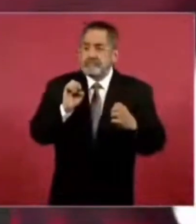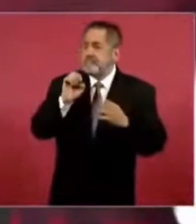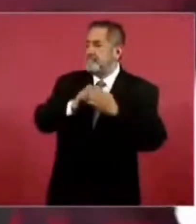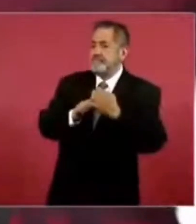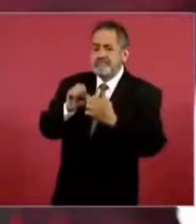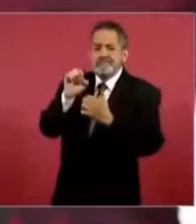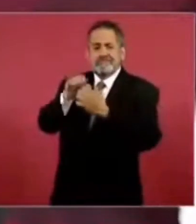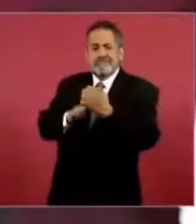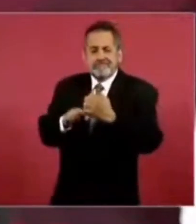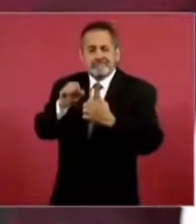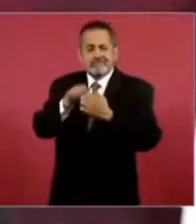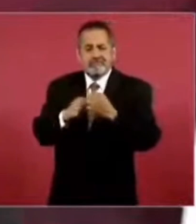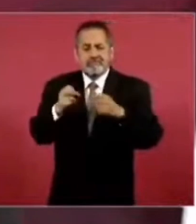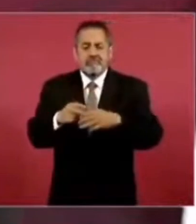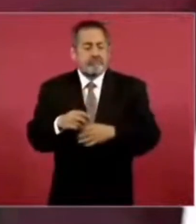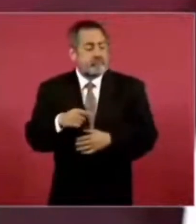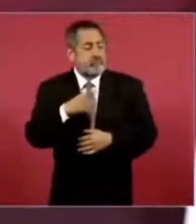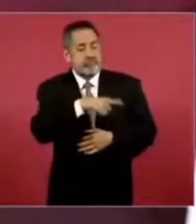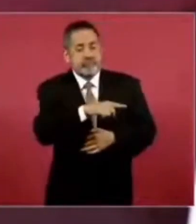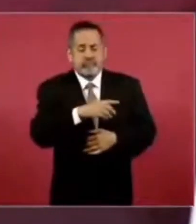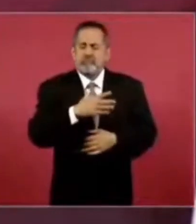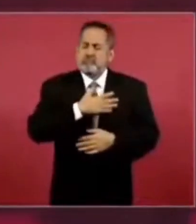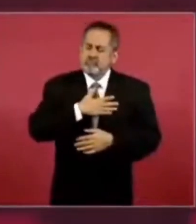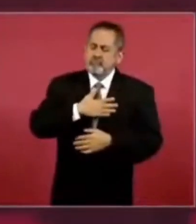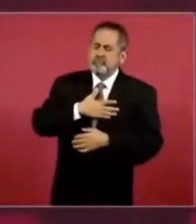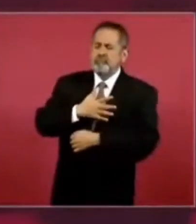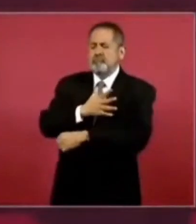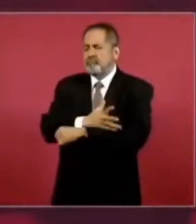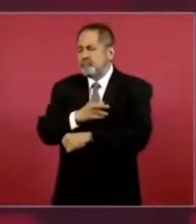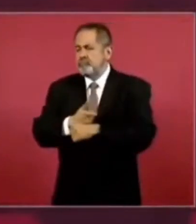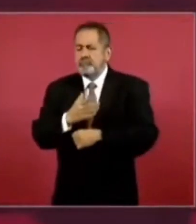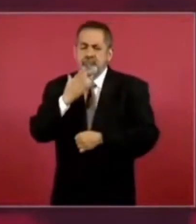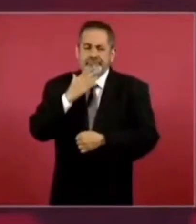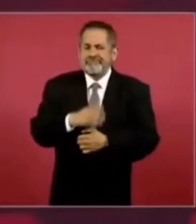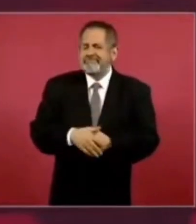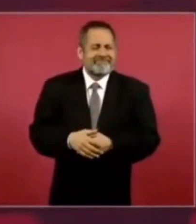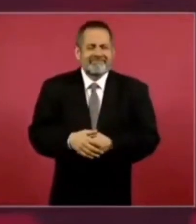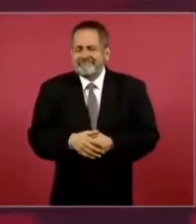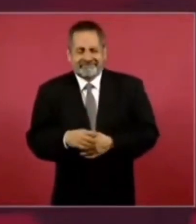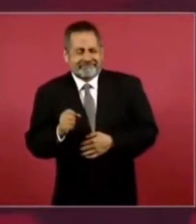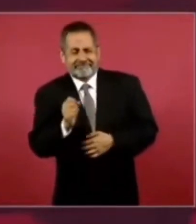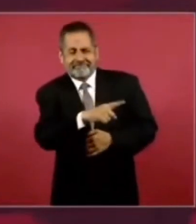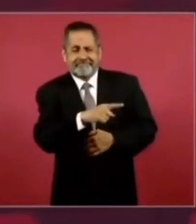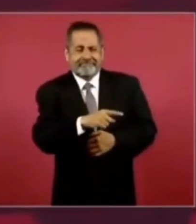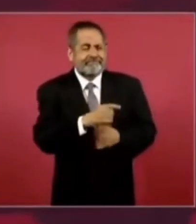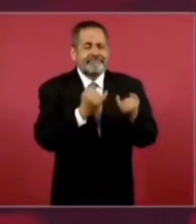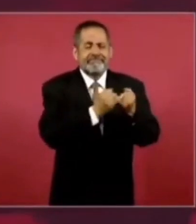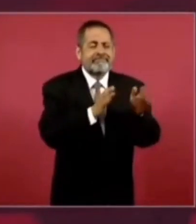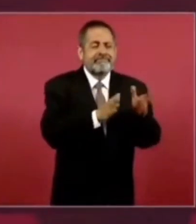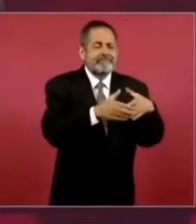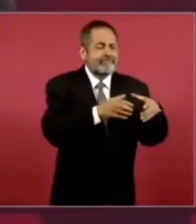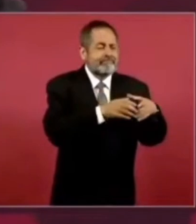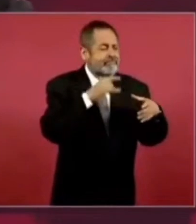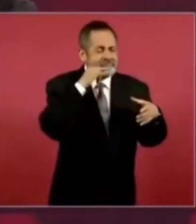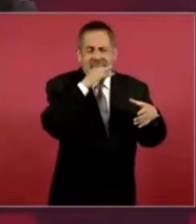gente de que eran gentes de bien así como son los conservadores